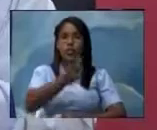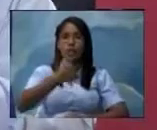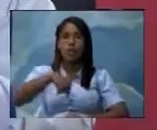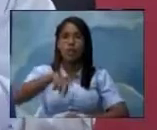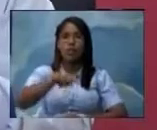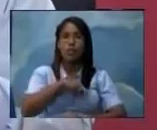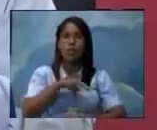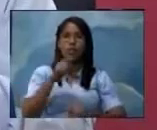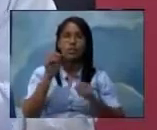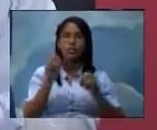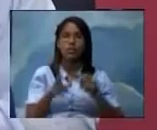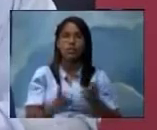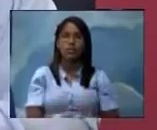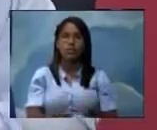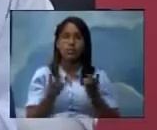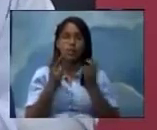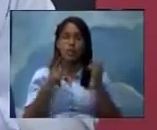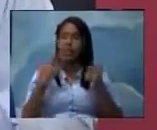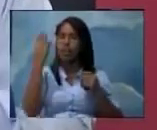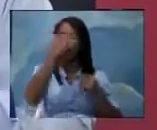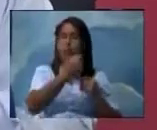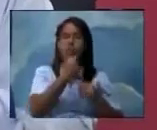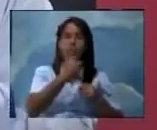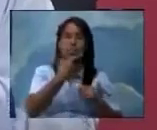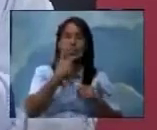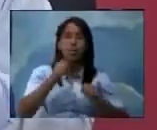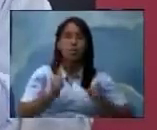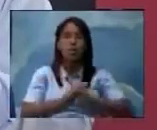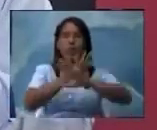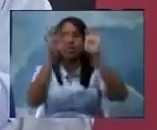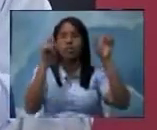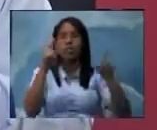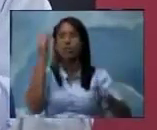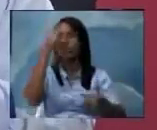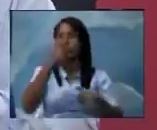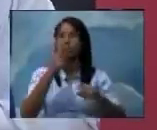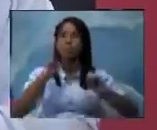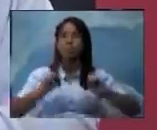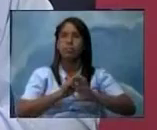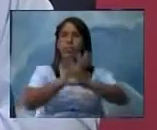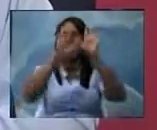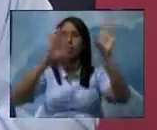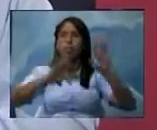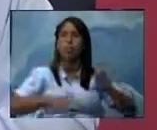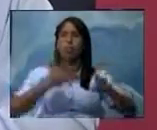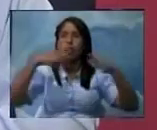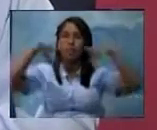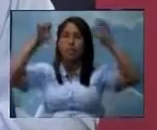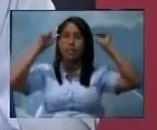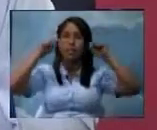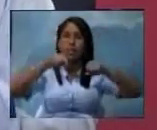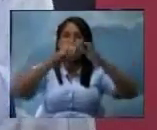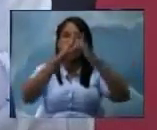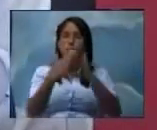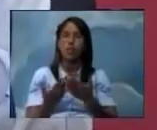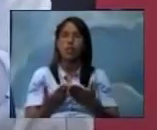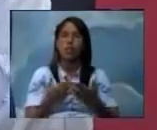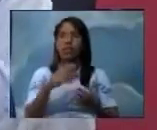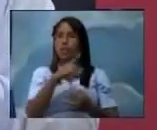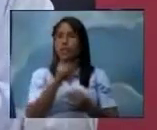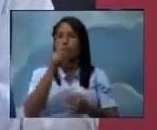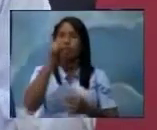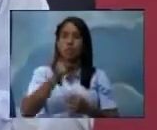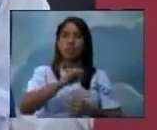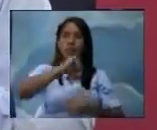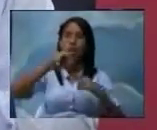de nuestras vidas. Qué lindo y qué maravilloso es que usted en esta preciosa mañana pueda entender esta palabra, que no